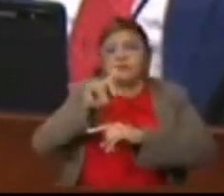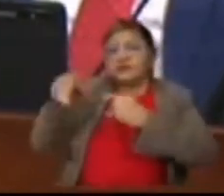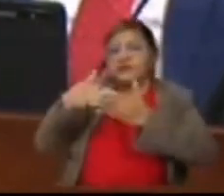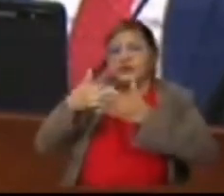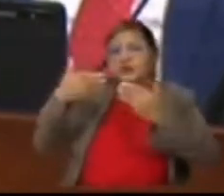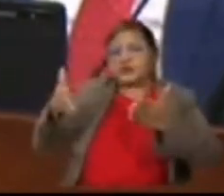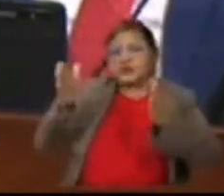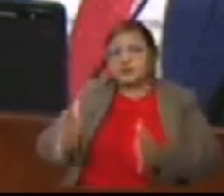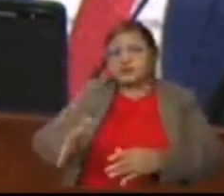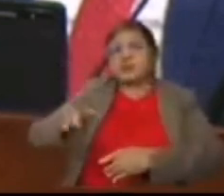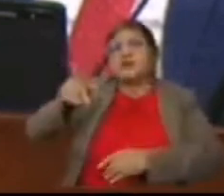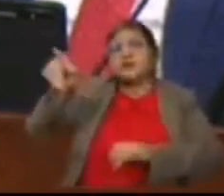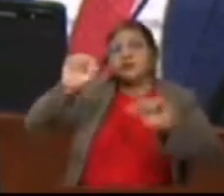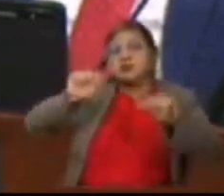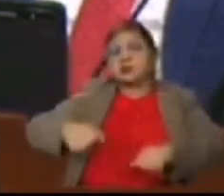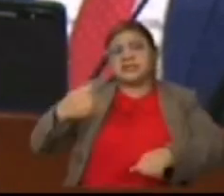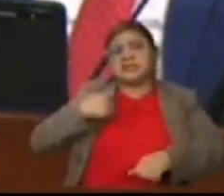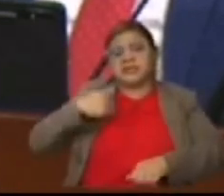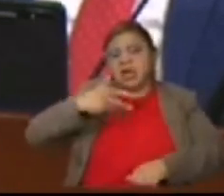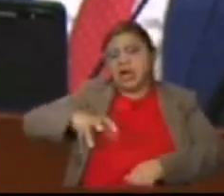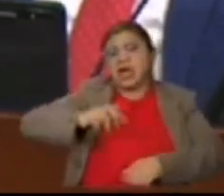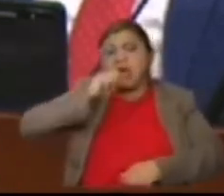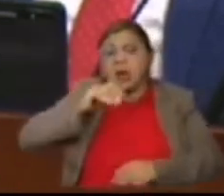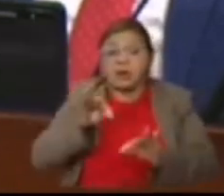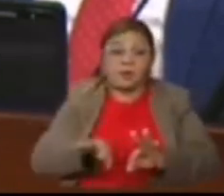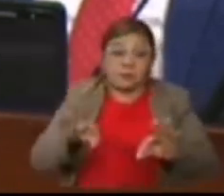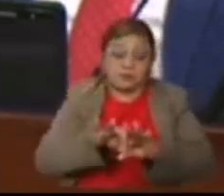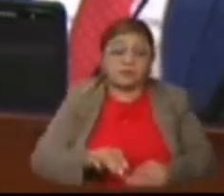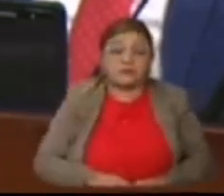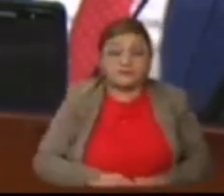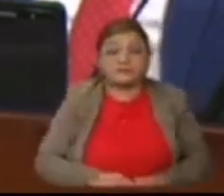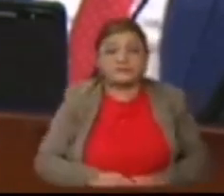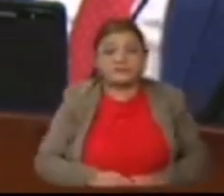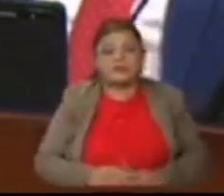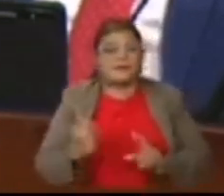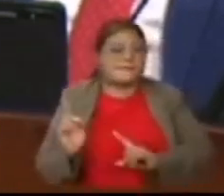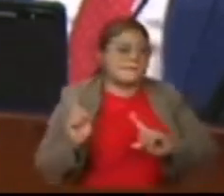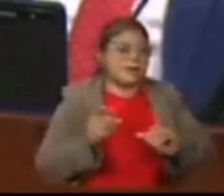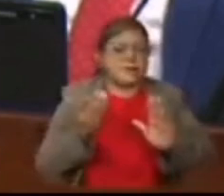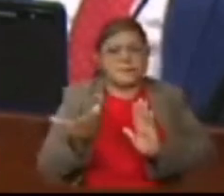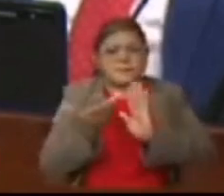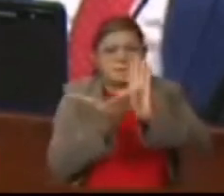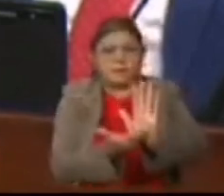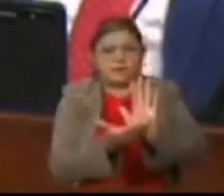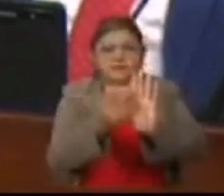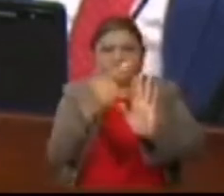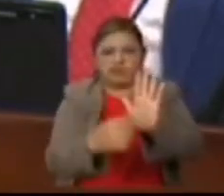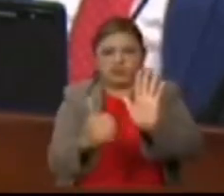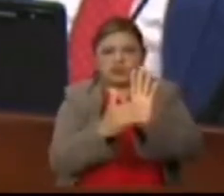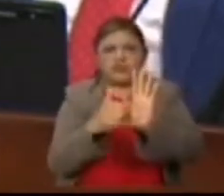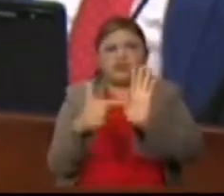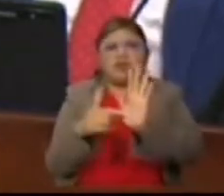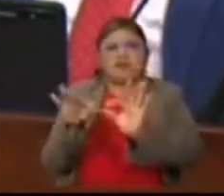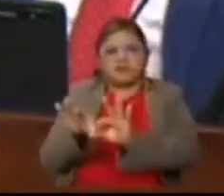tener ese debido acceso al agua potable. Vamos a presentar este proyecto y esperamos contar